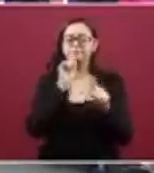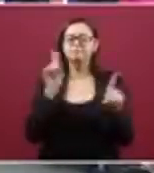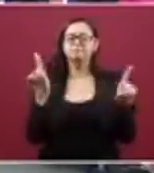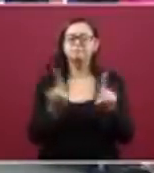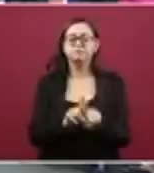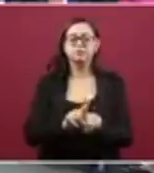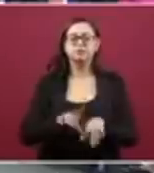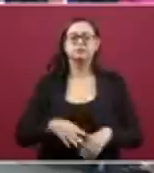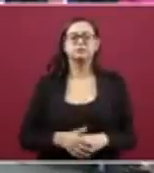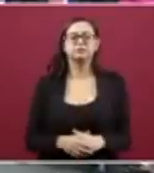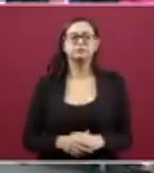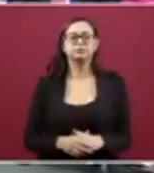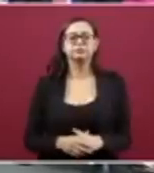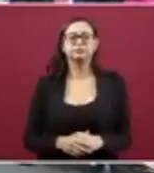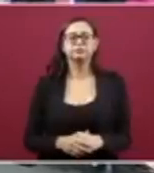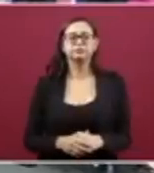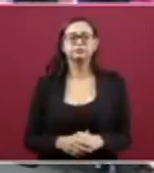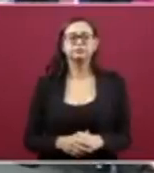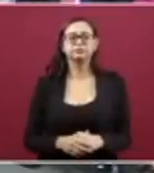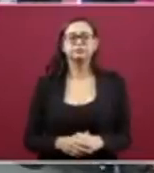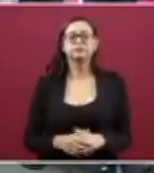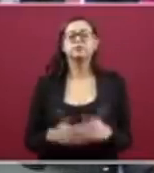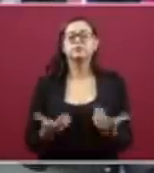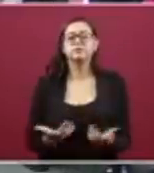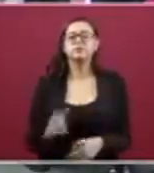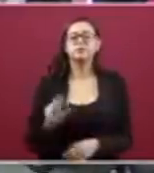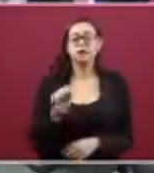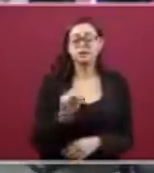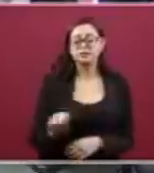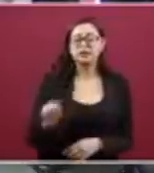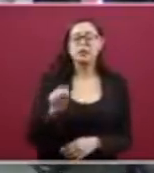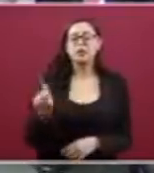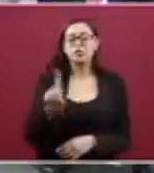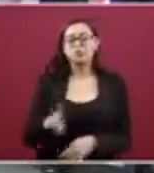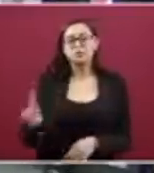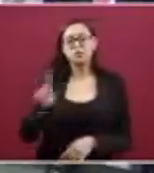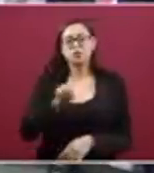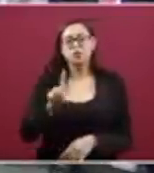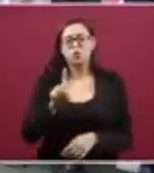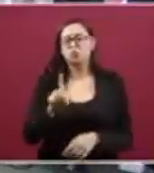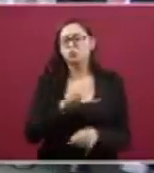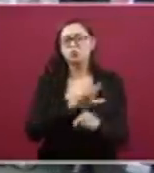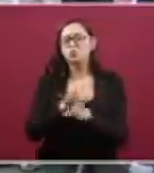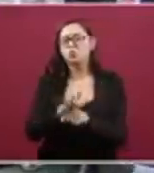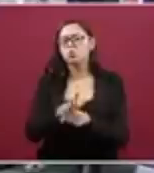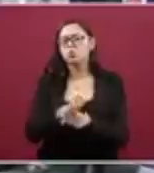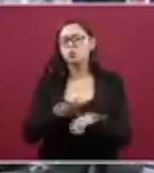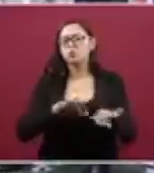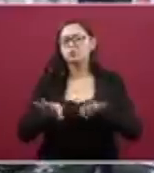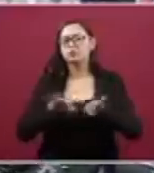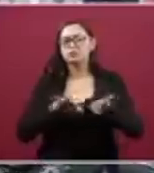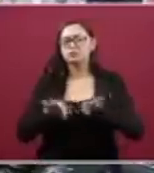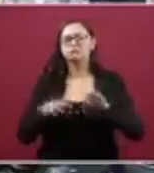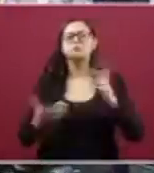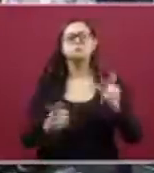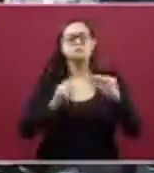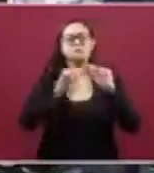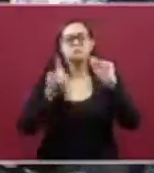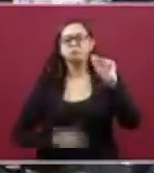Por lo general, los fines de semana los dedicamos a visitar las distintas regiones del